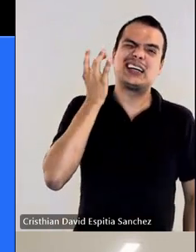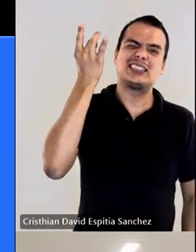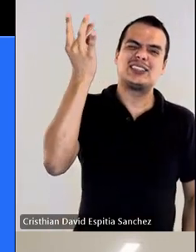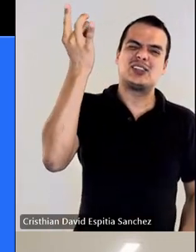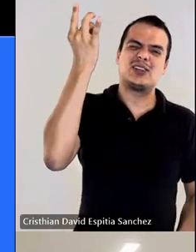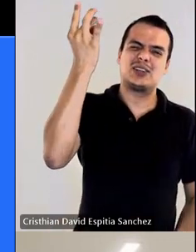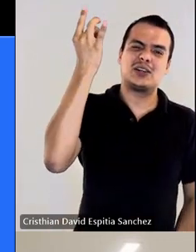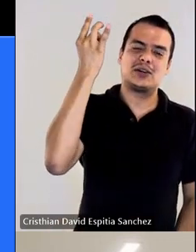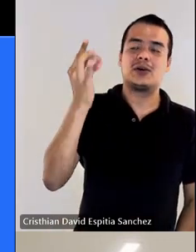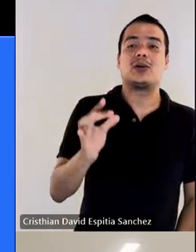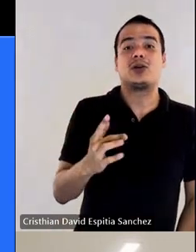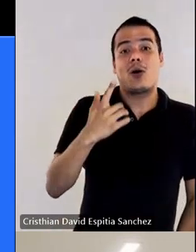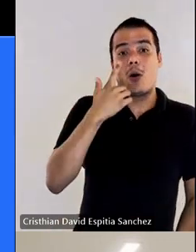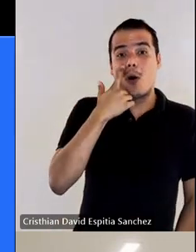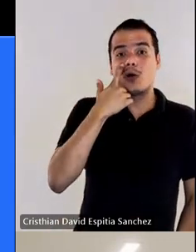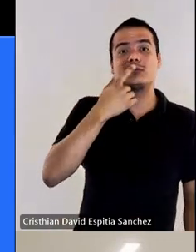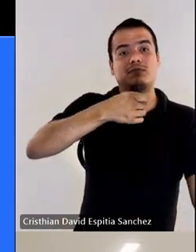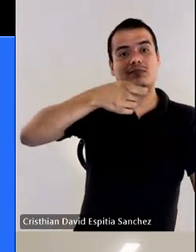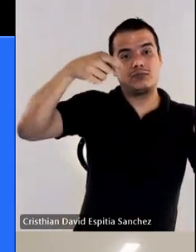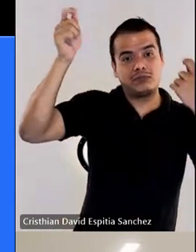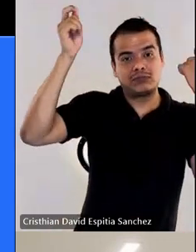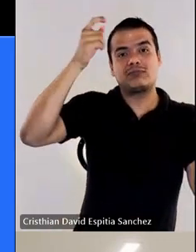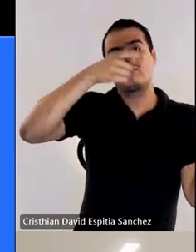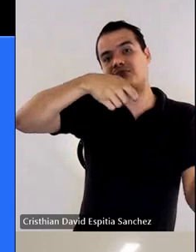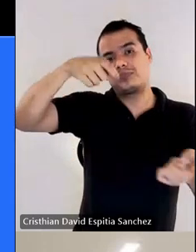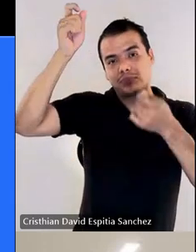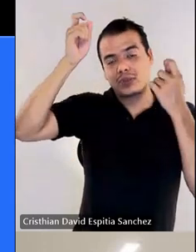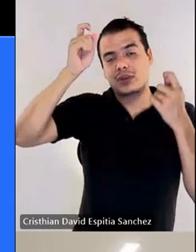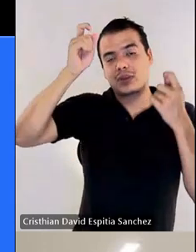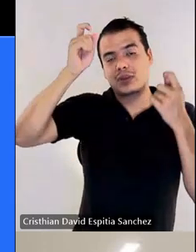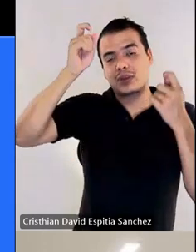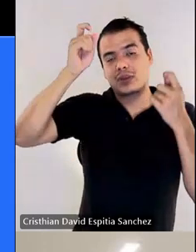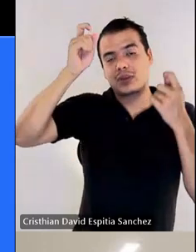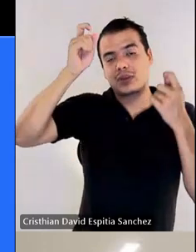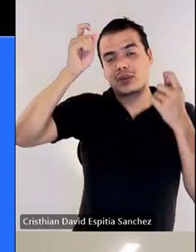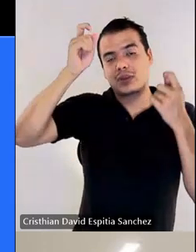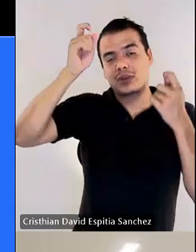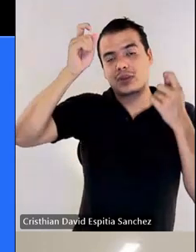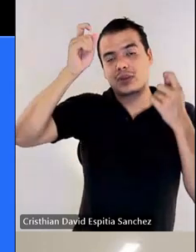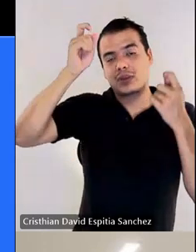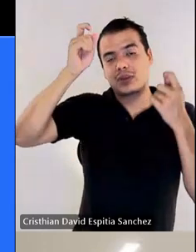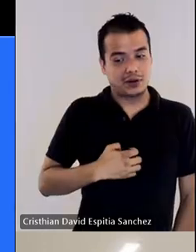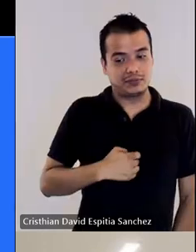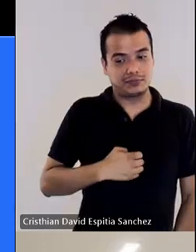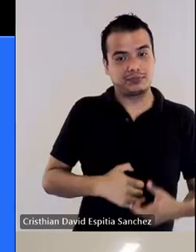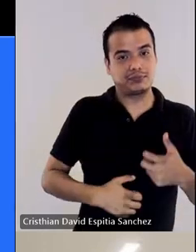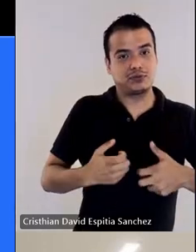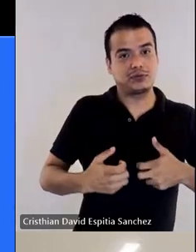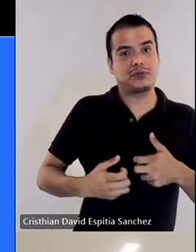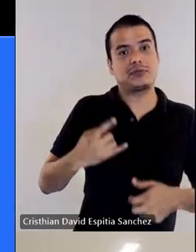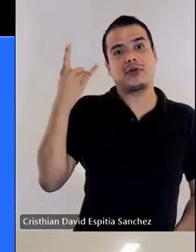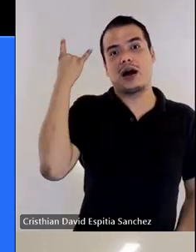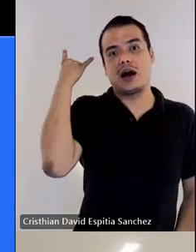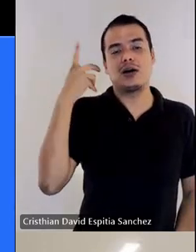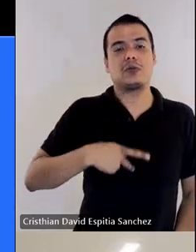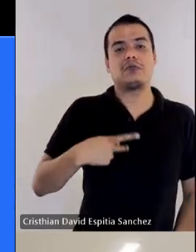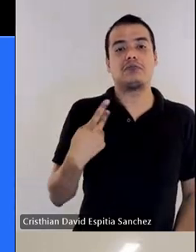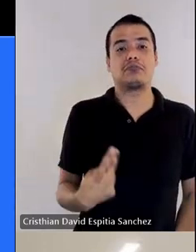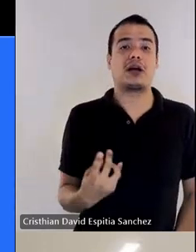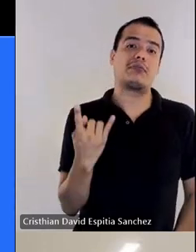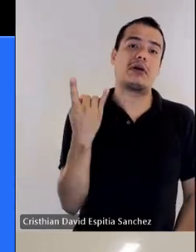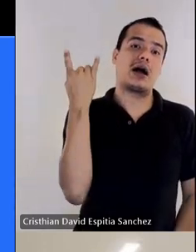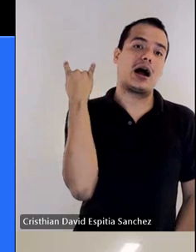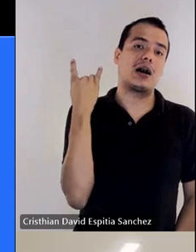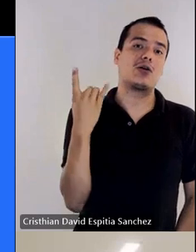el paciente requiere rápidamente una atención médica porque hay que valorarle su condición coronaria. Posiblemente está tratándose de una afectación de